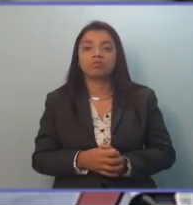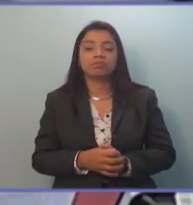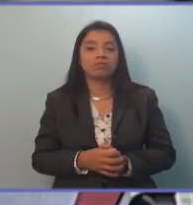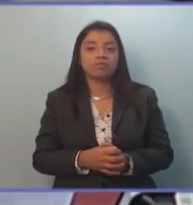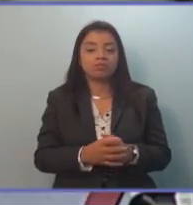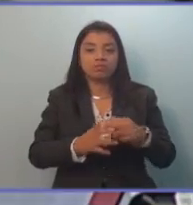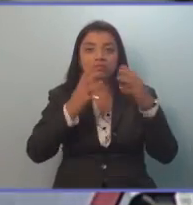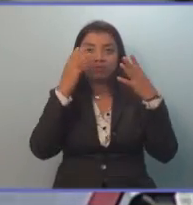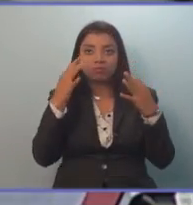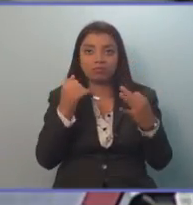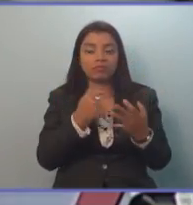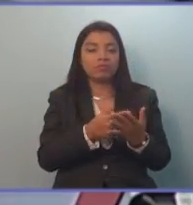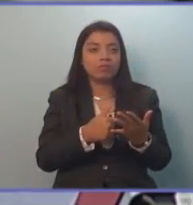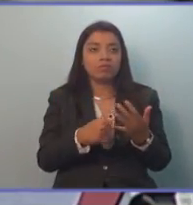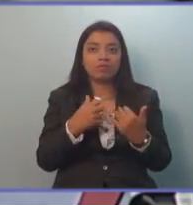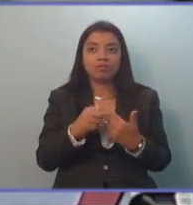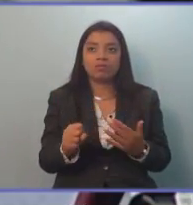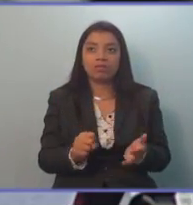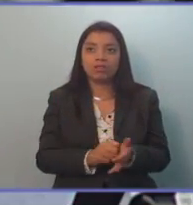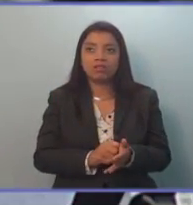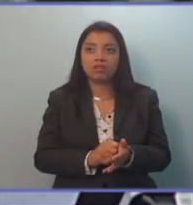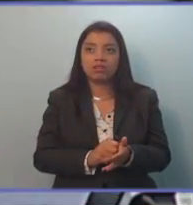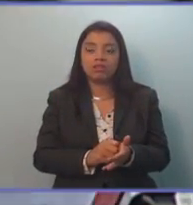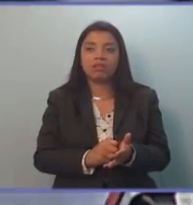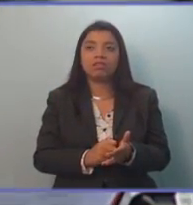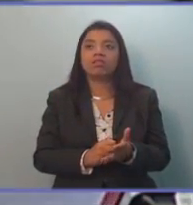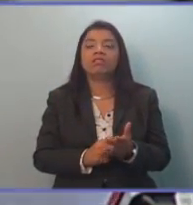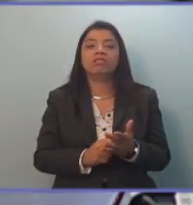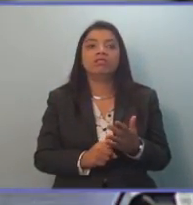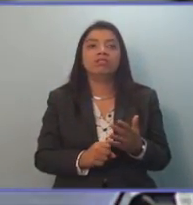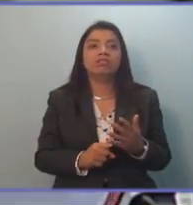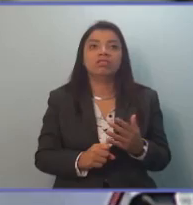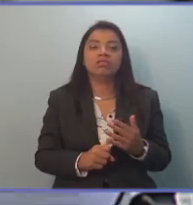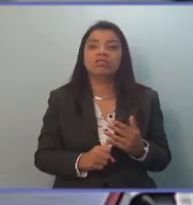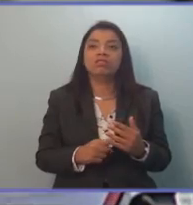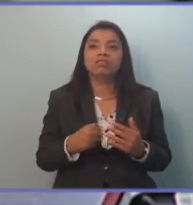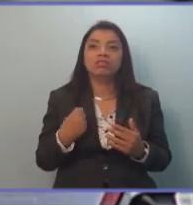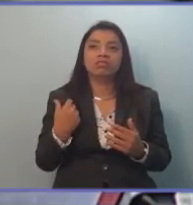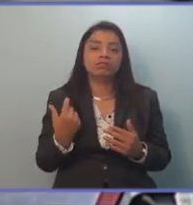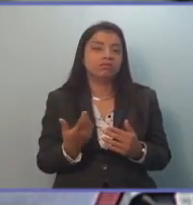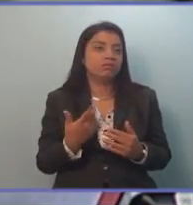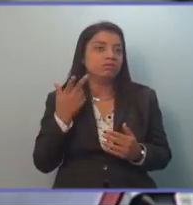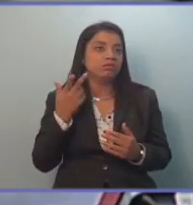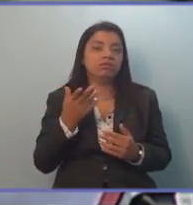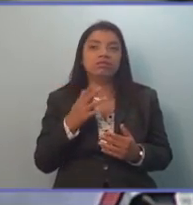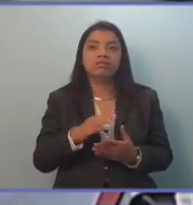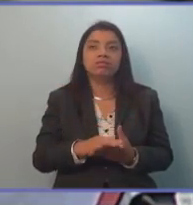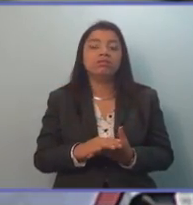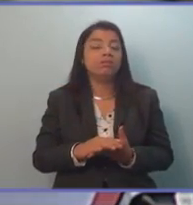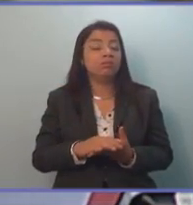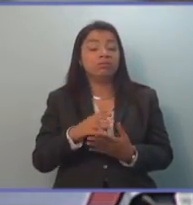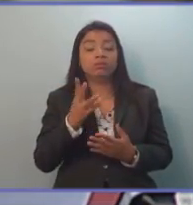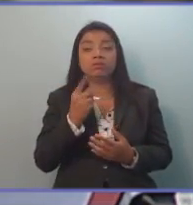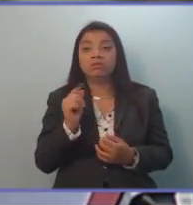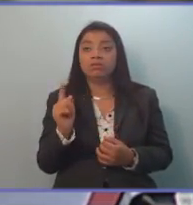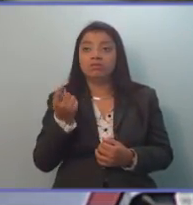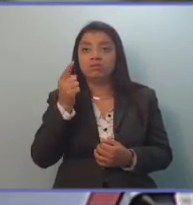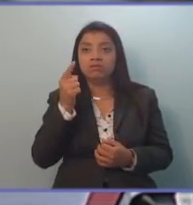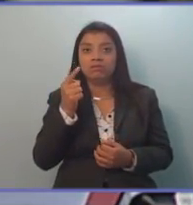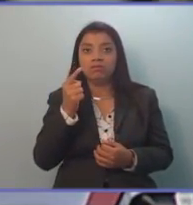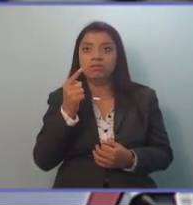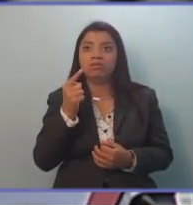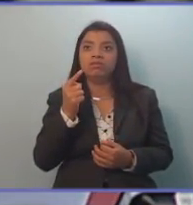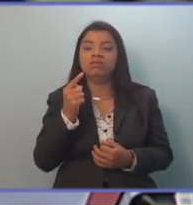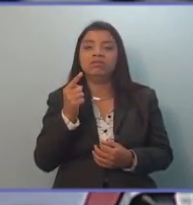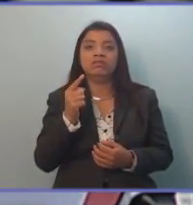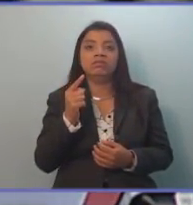Decreto número. La Asamblea Legislativa de la República de El Salvador, considerando Romanos 1, que mediante decreto